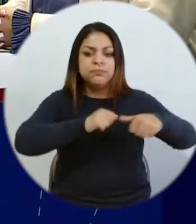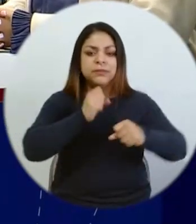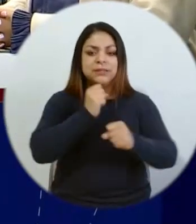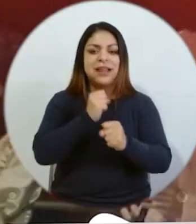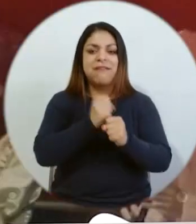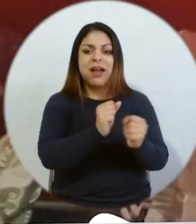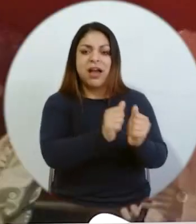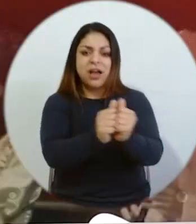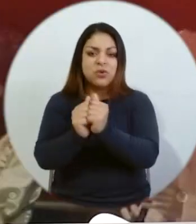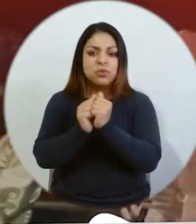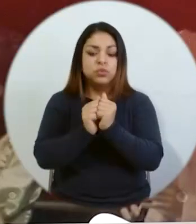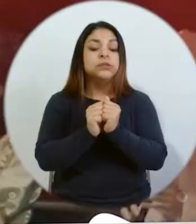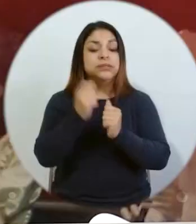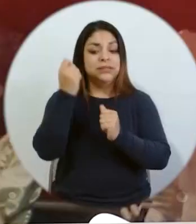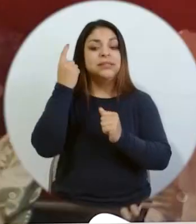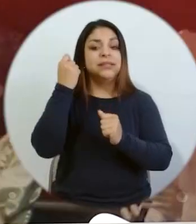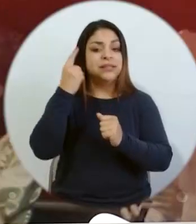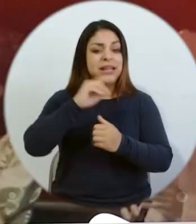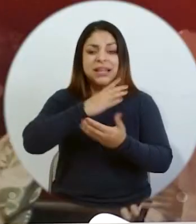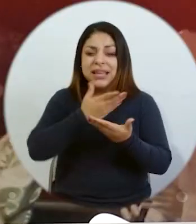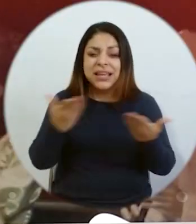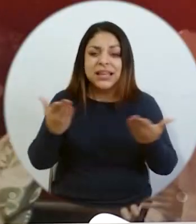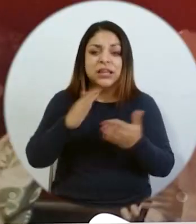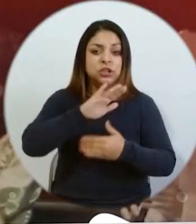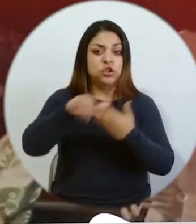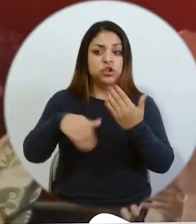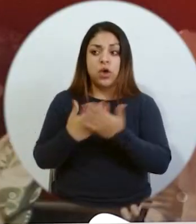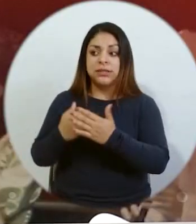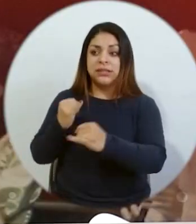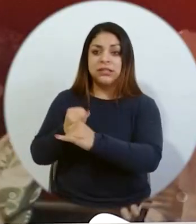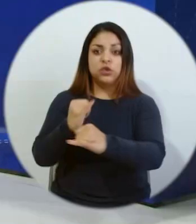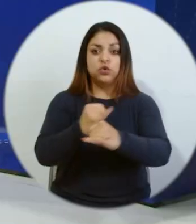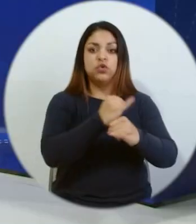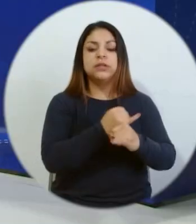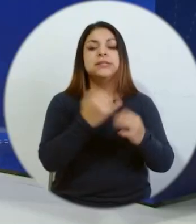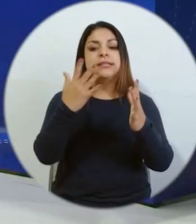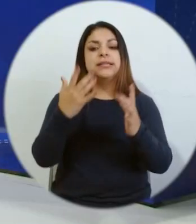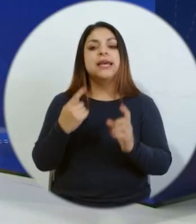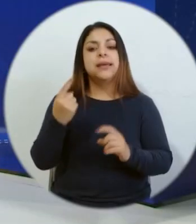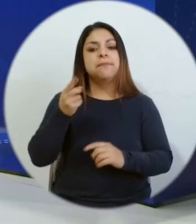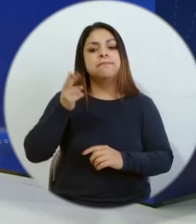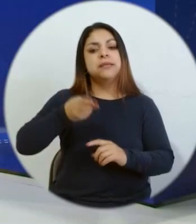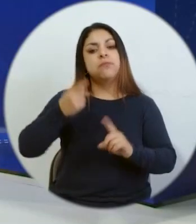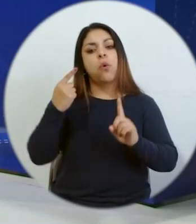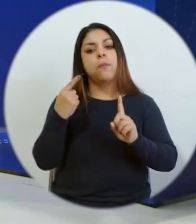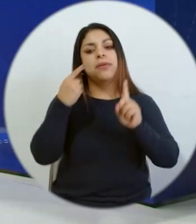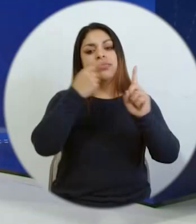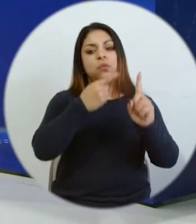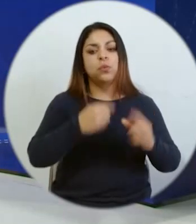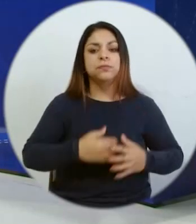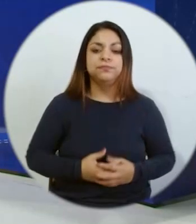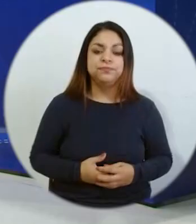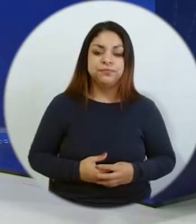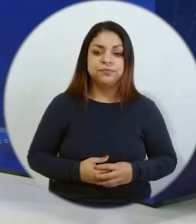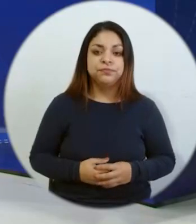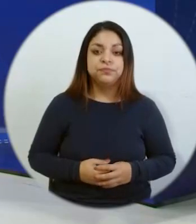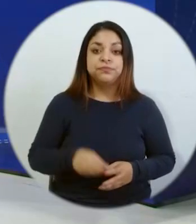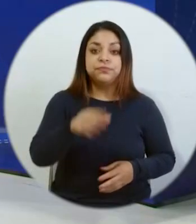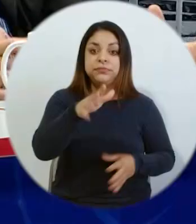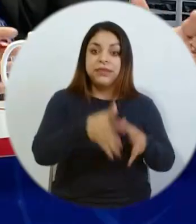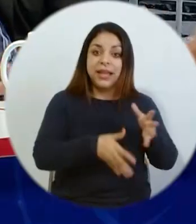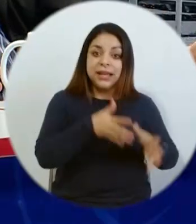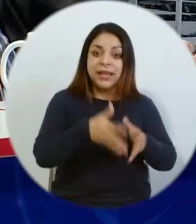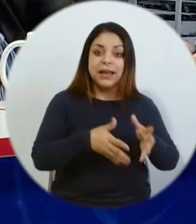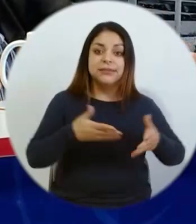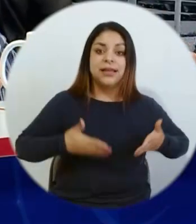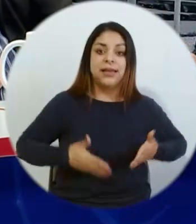juntos y entender todas las instituciones, incluso la academia, que perseguimos el mismo objetivo. Sí. La crianza de los hijos es algo muy